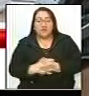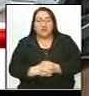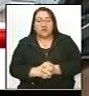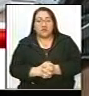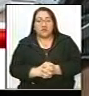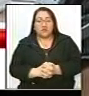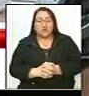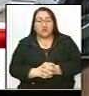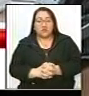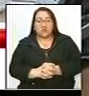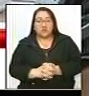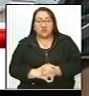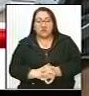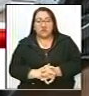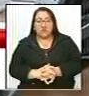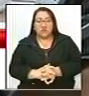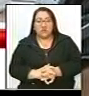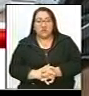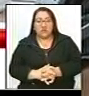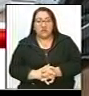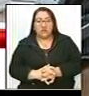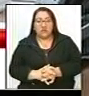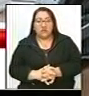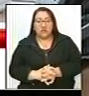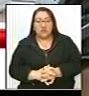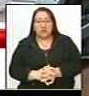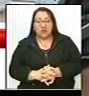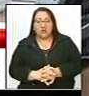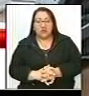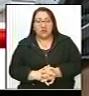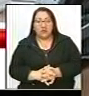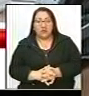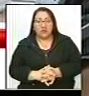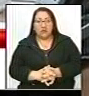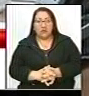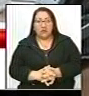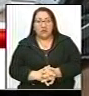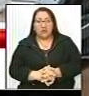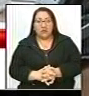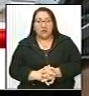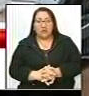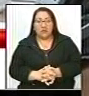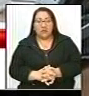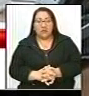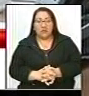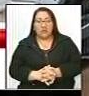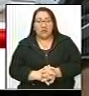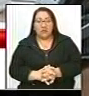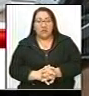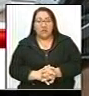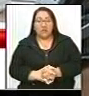para la finalización del proyecto. Y no, digamos,